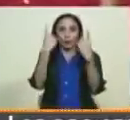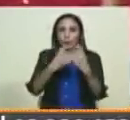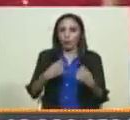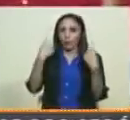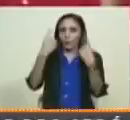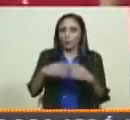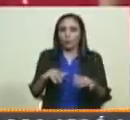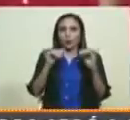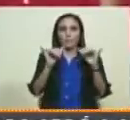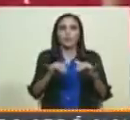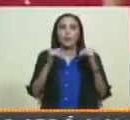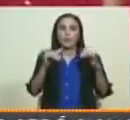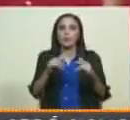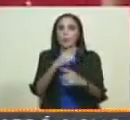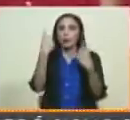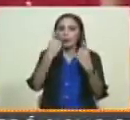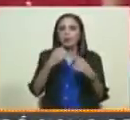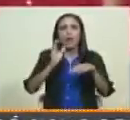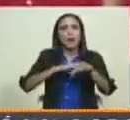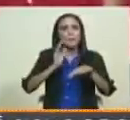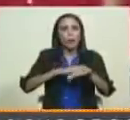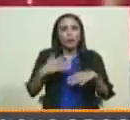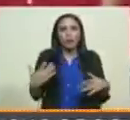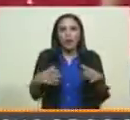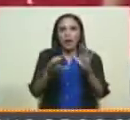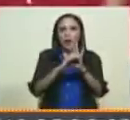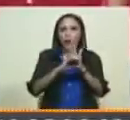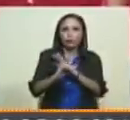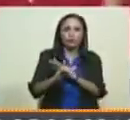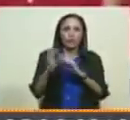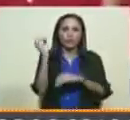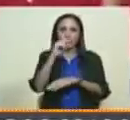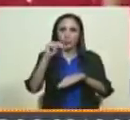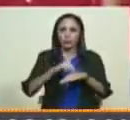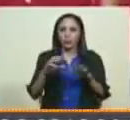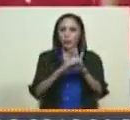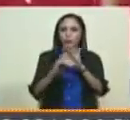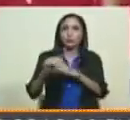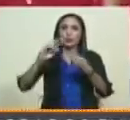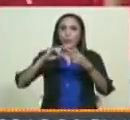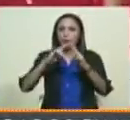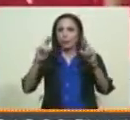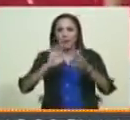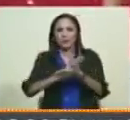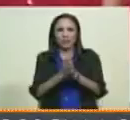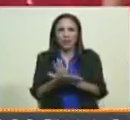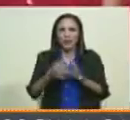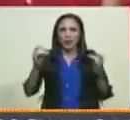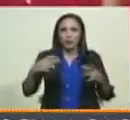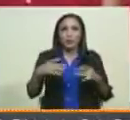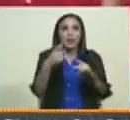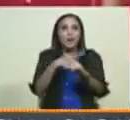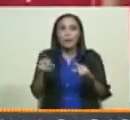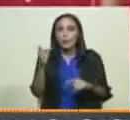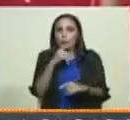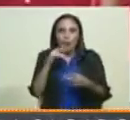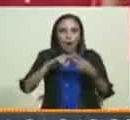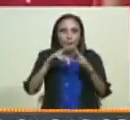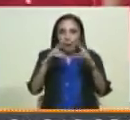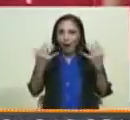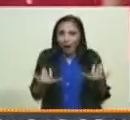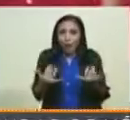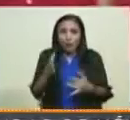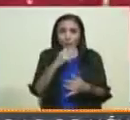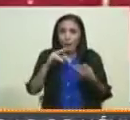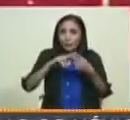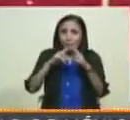mismo. ¿Por qué usted convoca una asamblea constituyente para la paz y no logra la paz ahora? Y